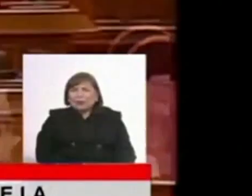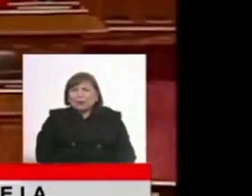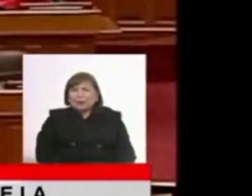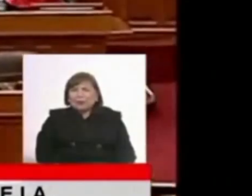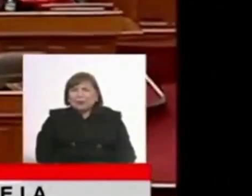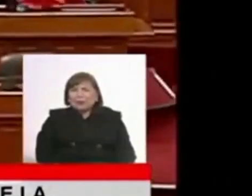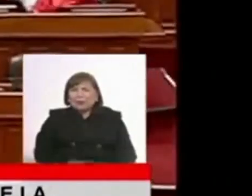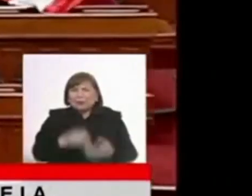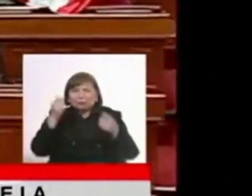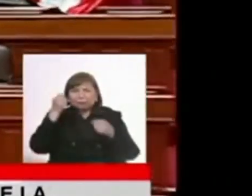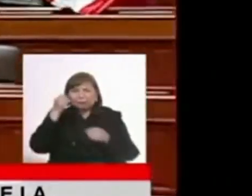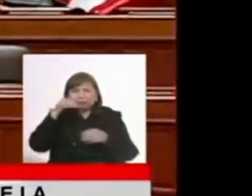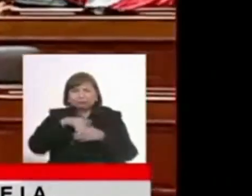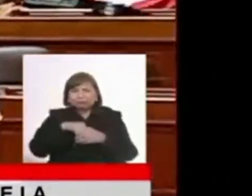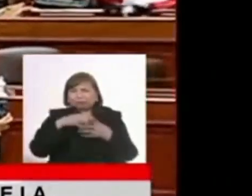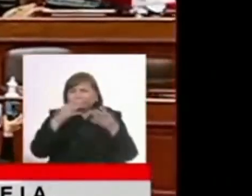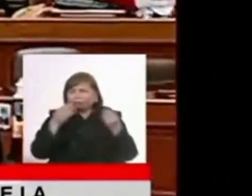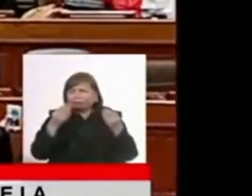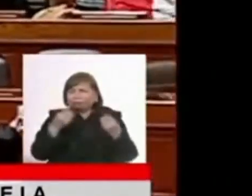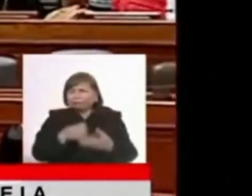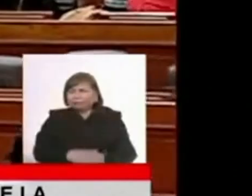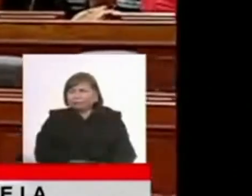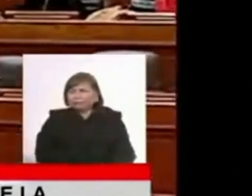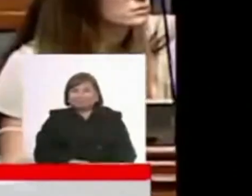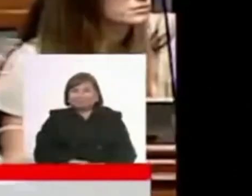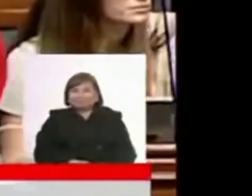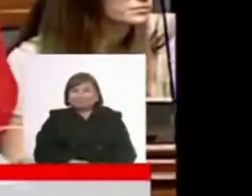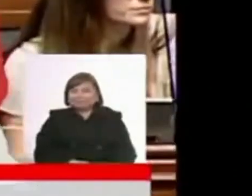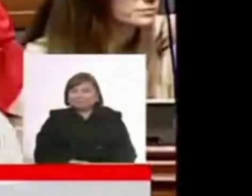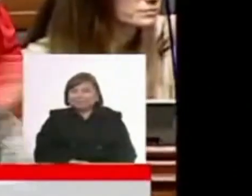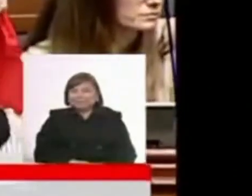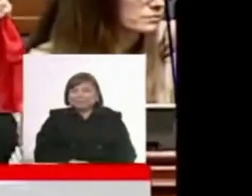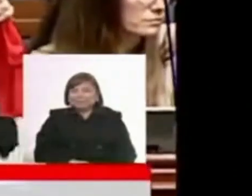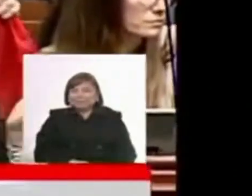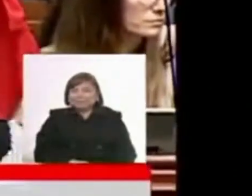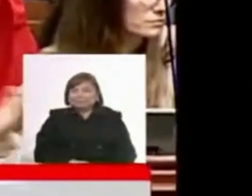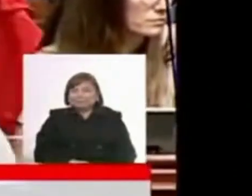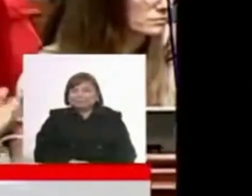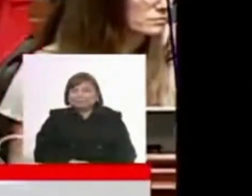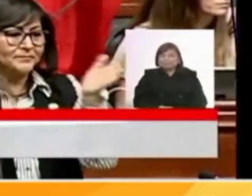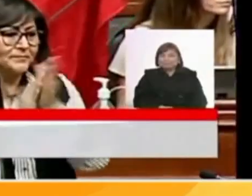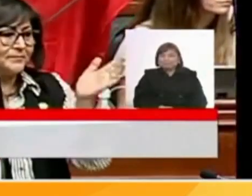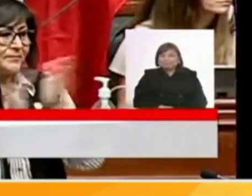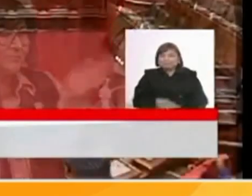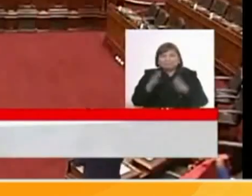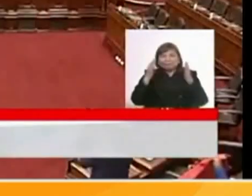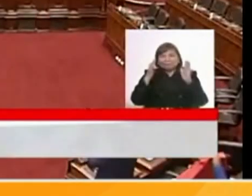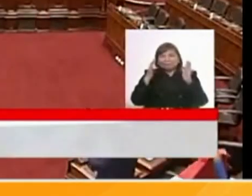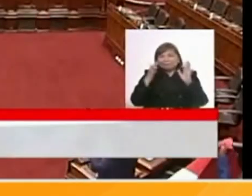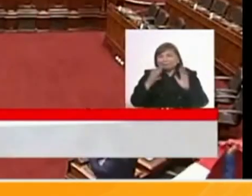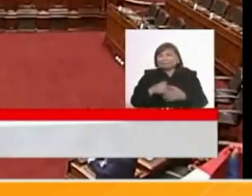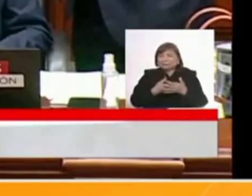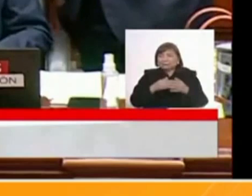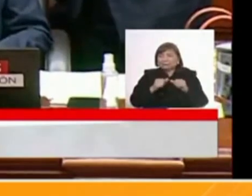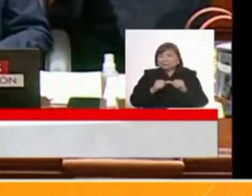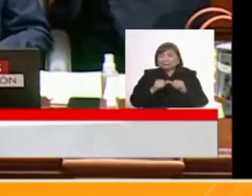tampoco Ahí mire este hombre le comenzó la desgracia para que ustedes vean y yo creo que son